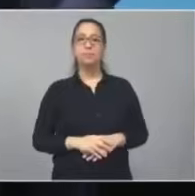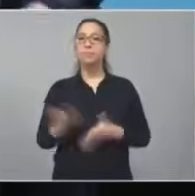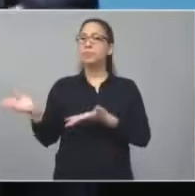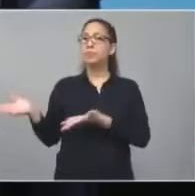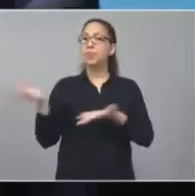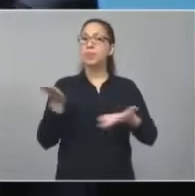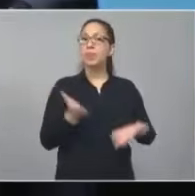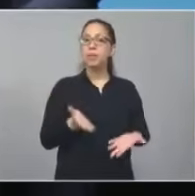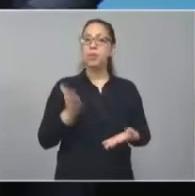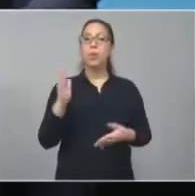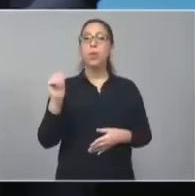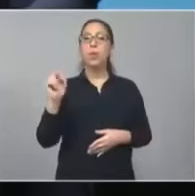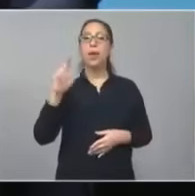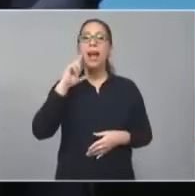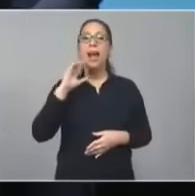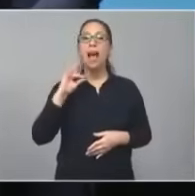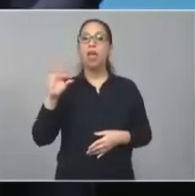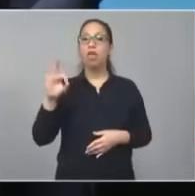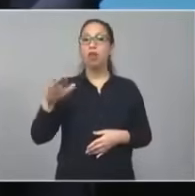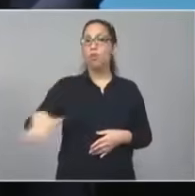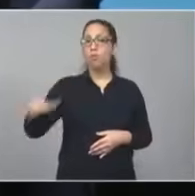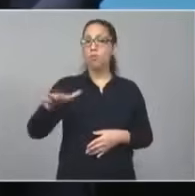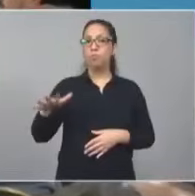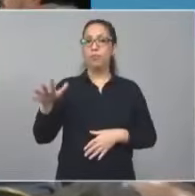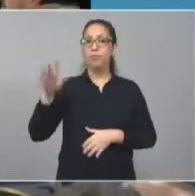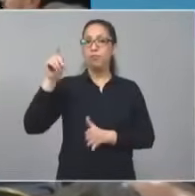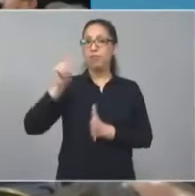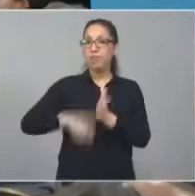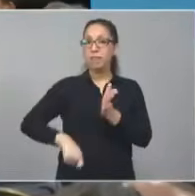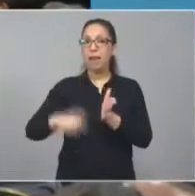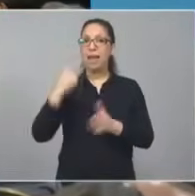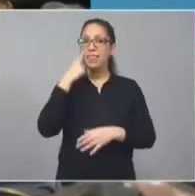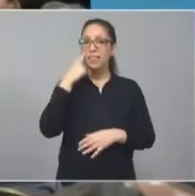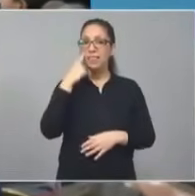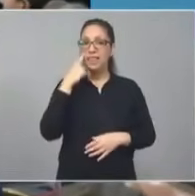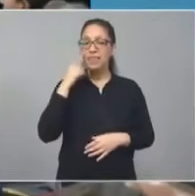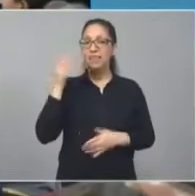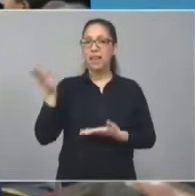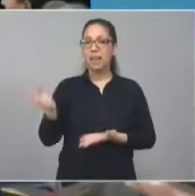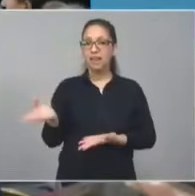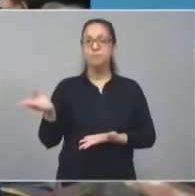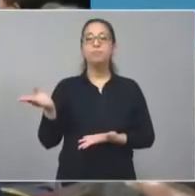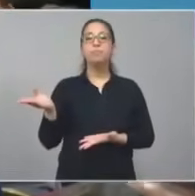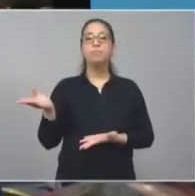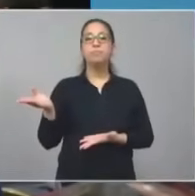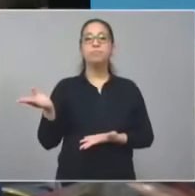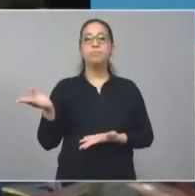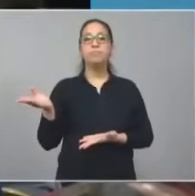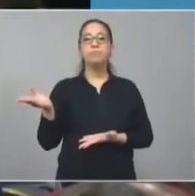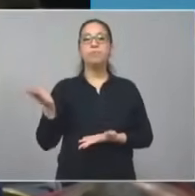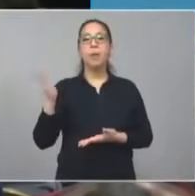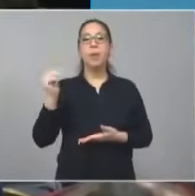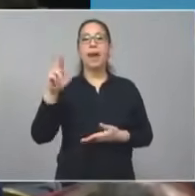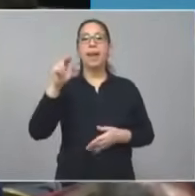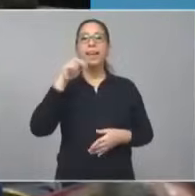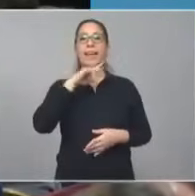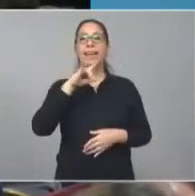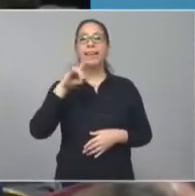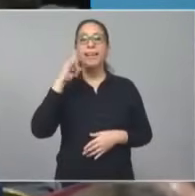Invitamos ahora a Bragado, a su intendente, Sergio Juan Barengui.